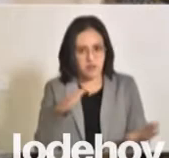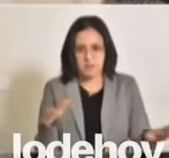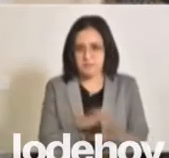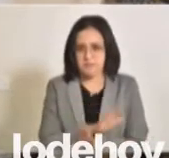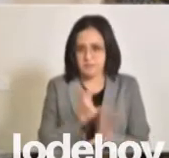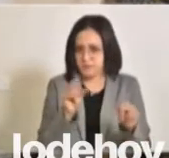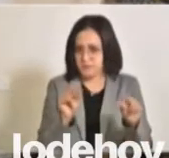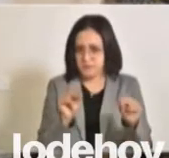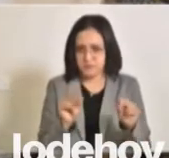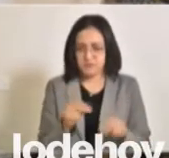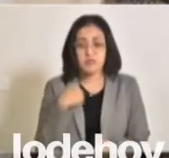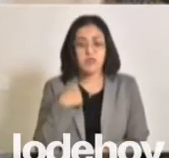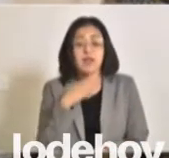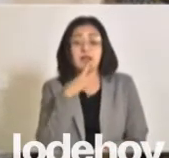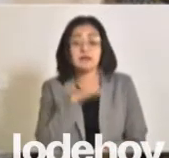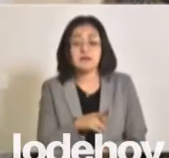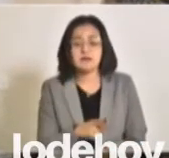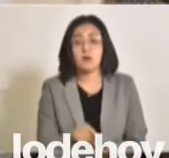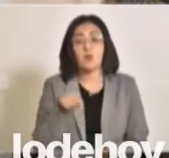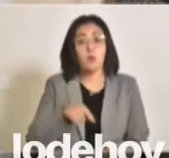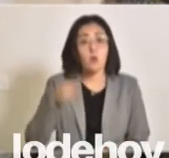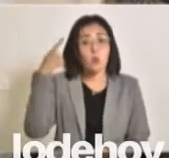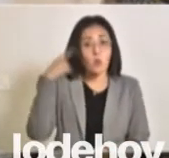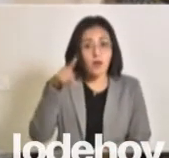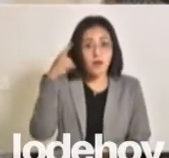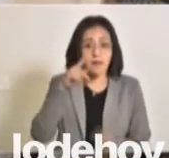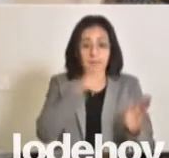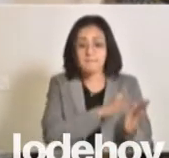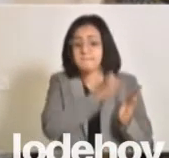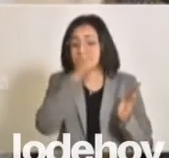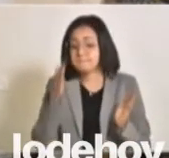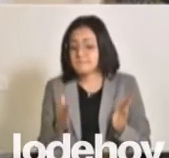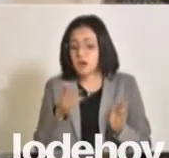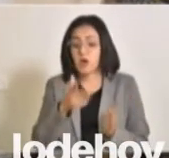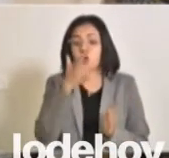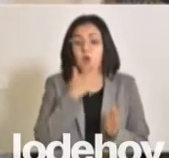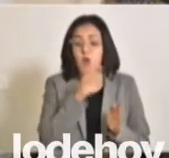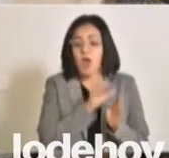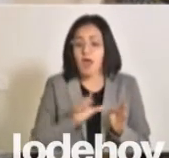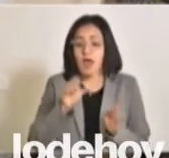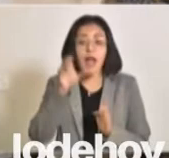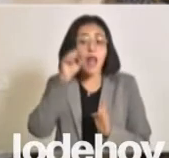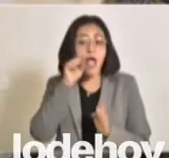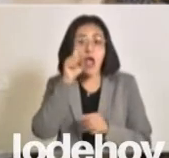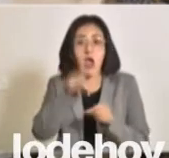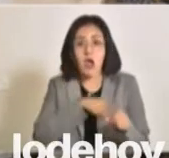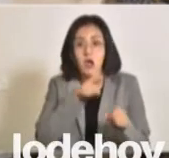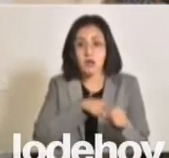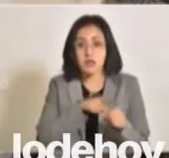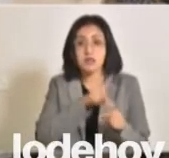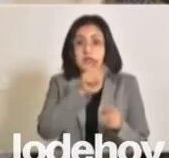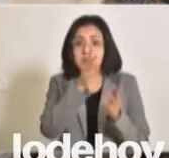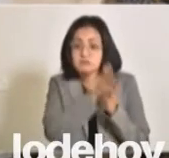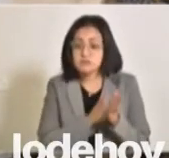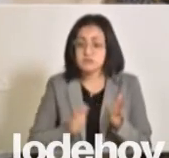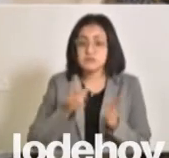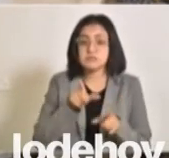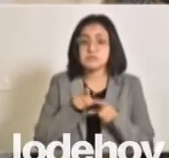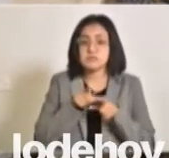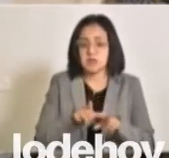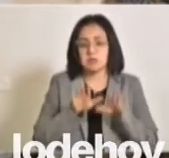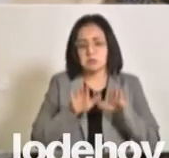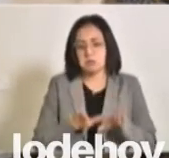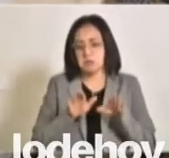mi respuesta es si puebla capital pasa de rojo a naranja y en esas condiciones sigue la